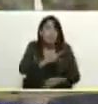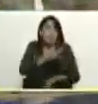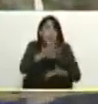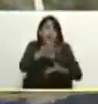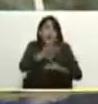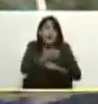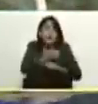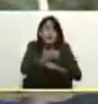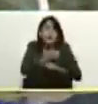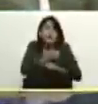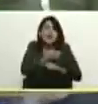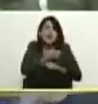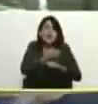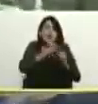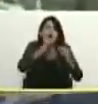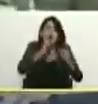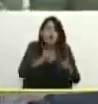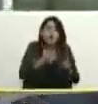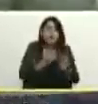comenzó a conspirar desde el primer día.